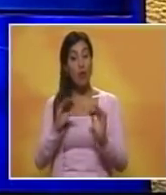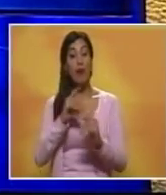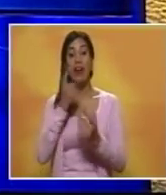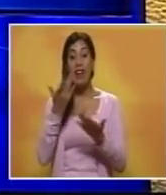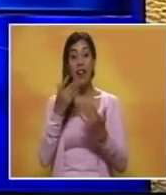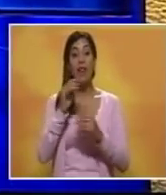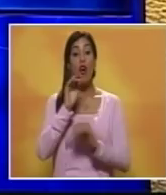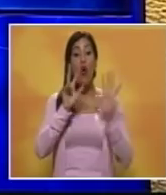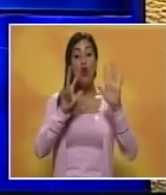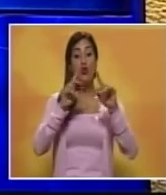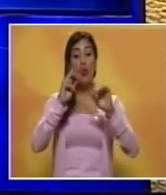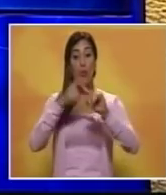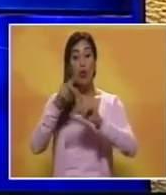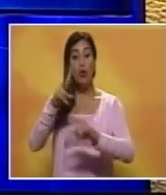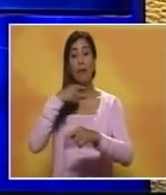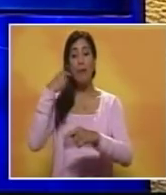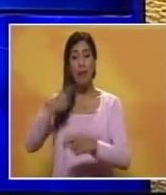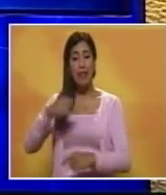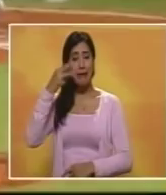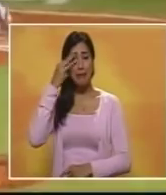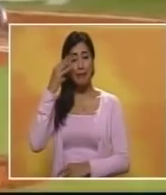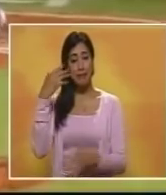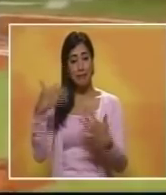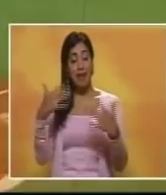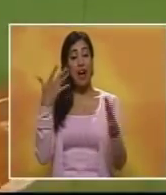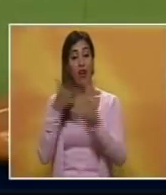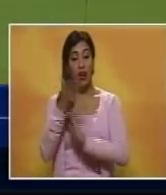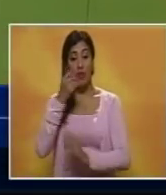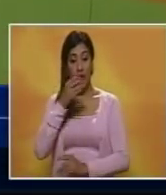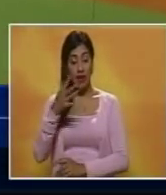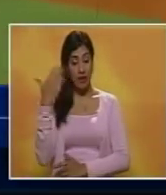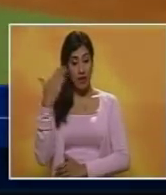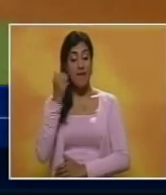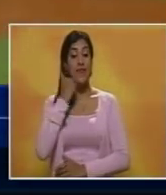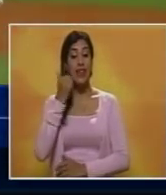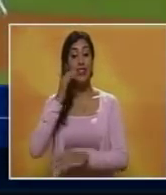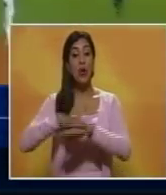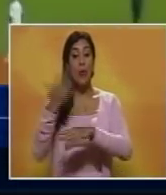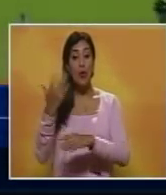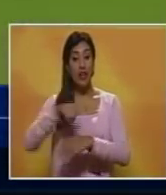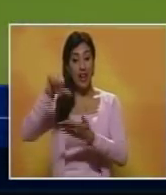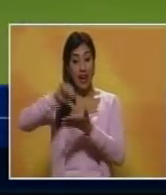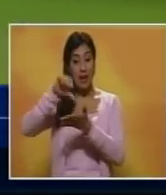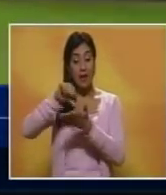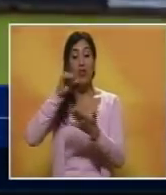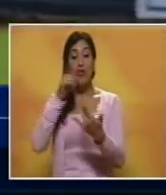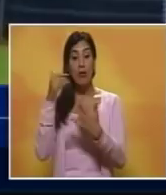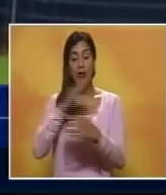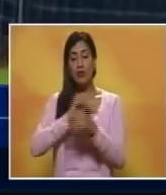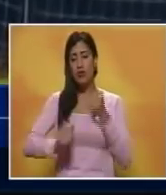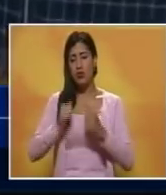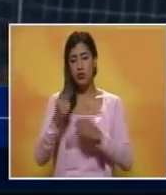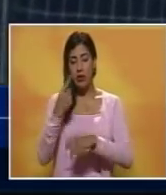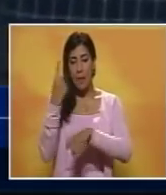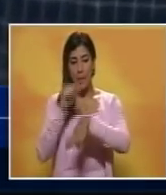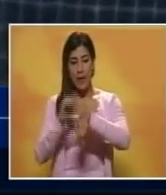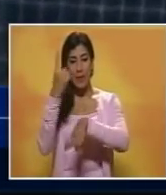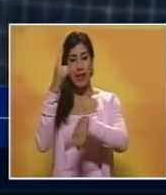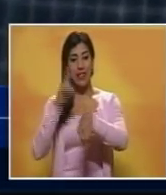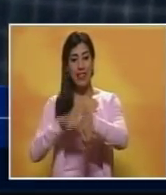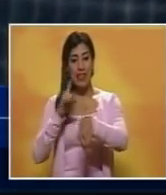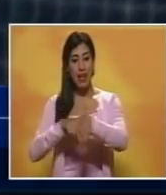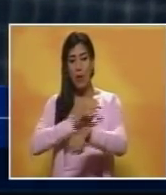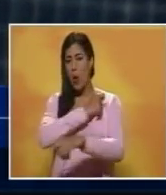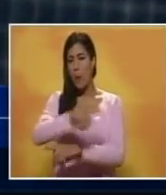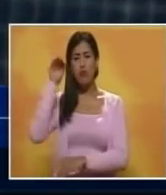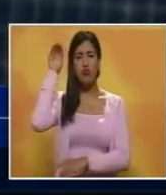marcador de 8 carreras por 2. Nos vamos al José Bernardo Pérez de Valencia porque los capitalinos picaron adelante en el mismo primer capítulo